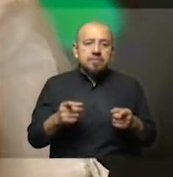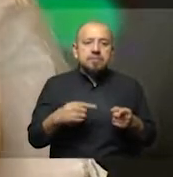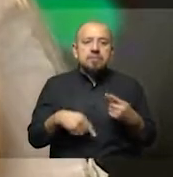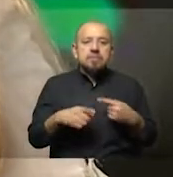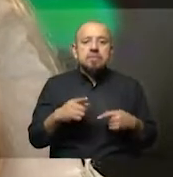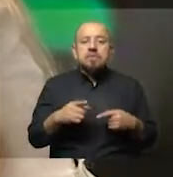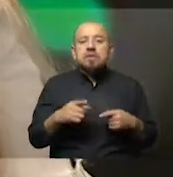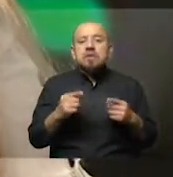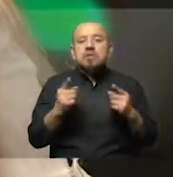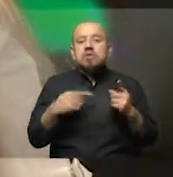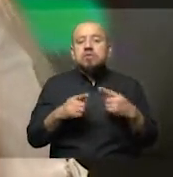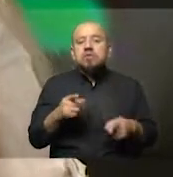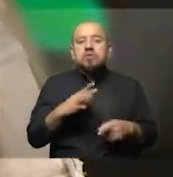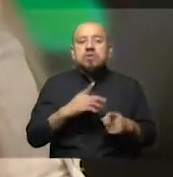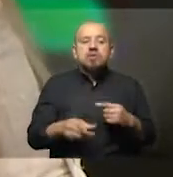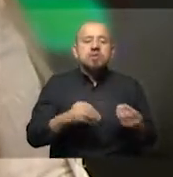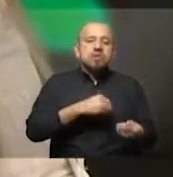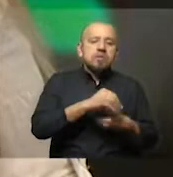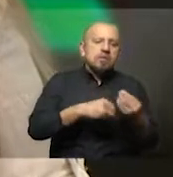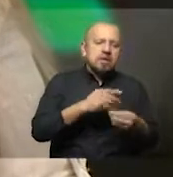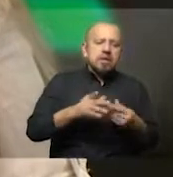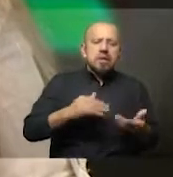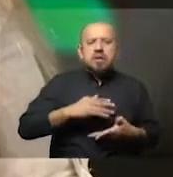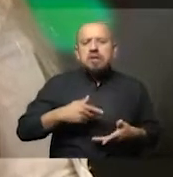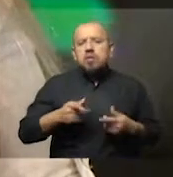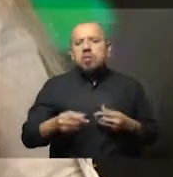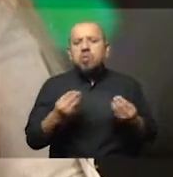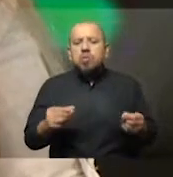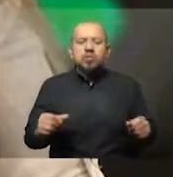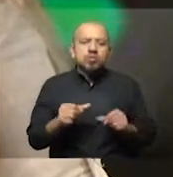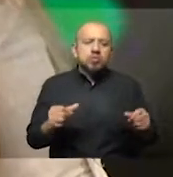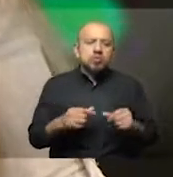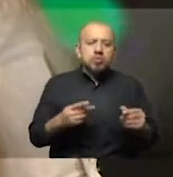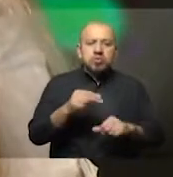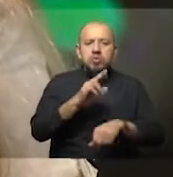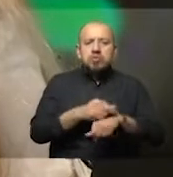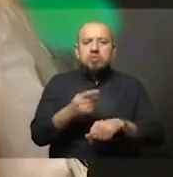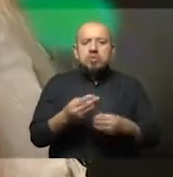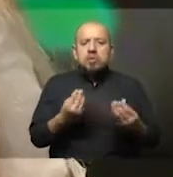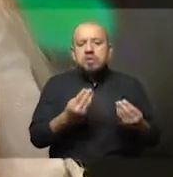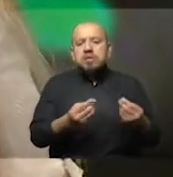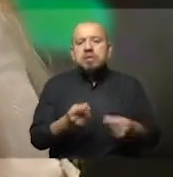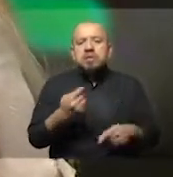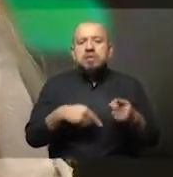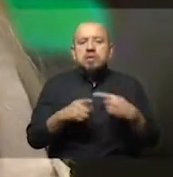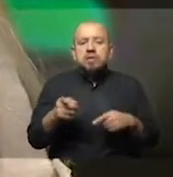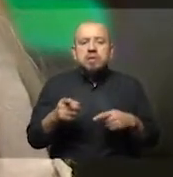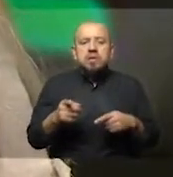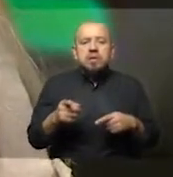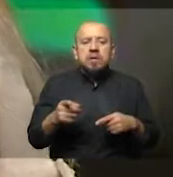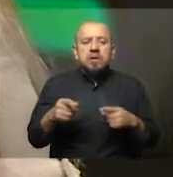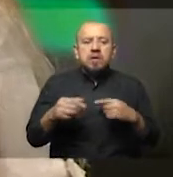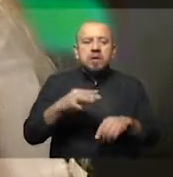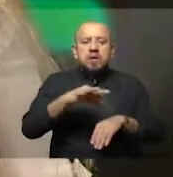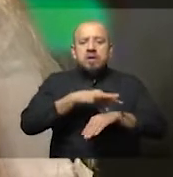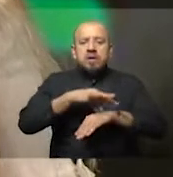y entonces tiene la descripción la familia el género Bueno qué parte se usan como para qué y cuando terminan hay una cosa que se llama